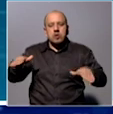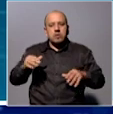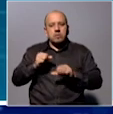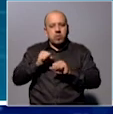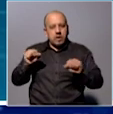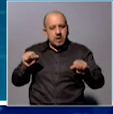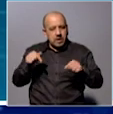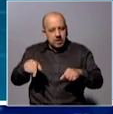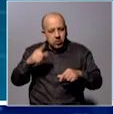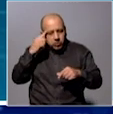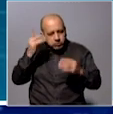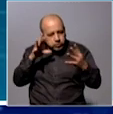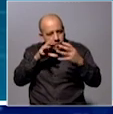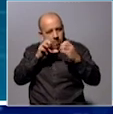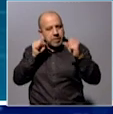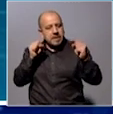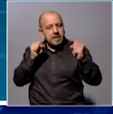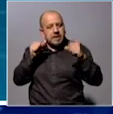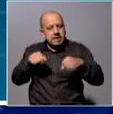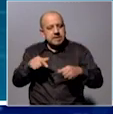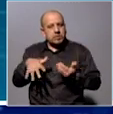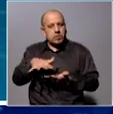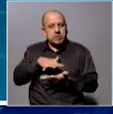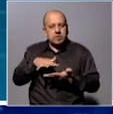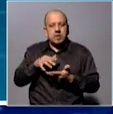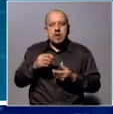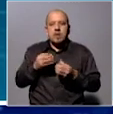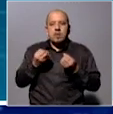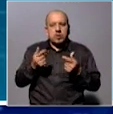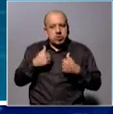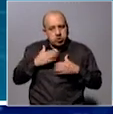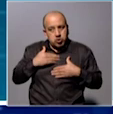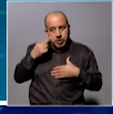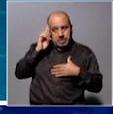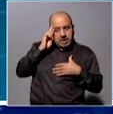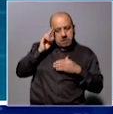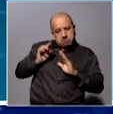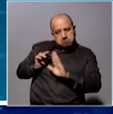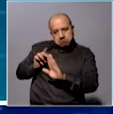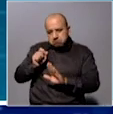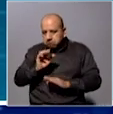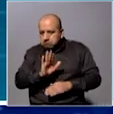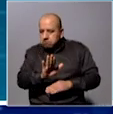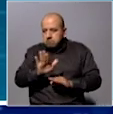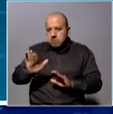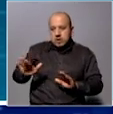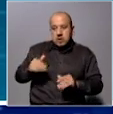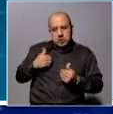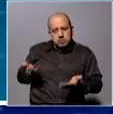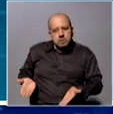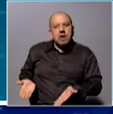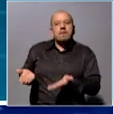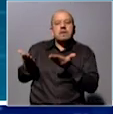pudieran incorporar ellos mismos eso, porque eso respetaba su autonomía y les hacía florecer